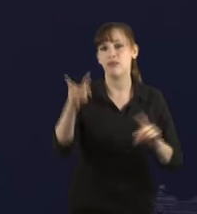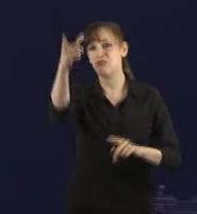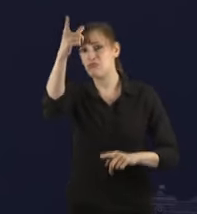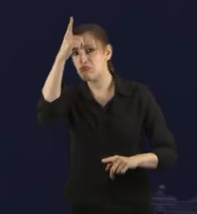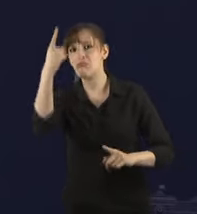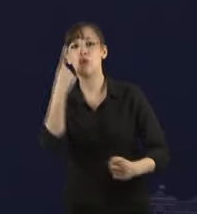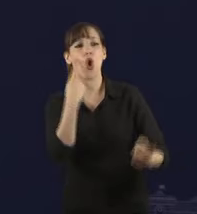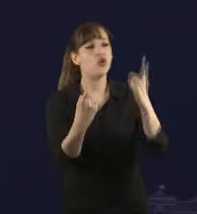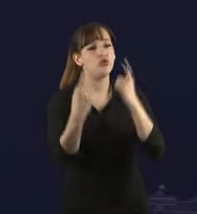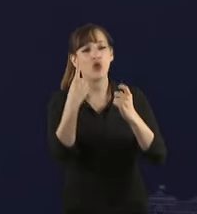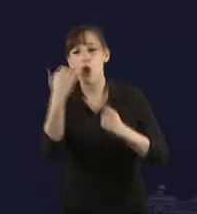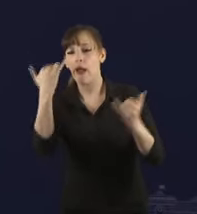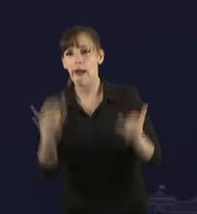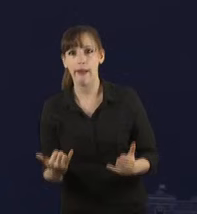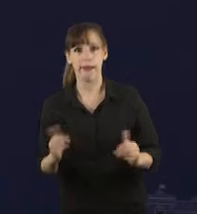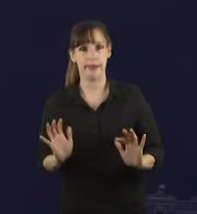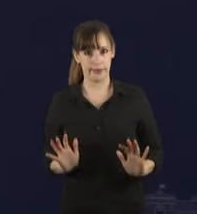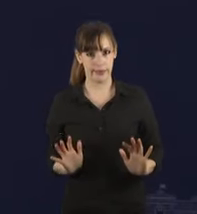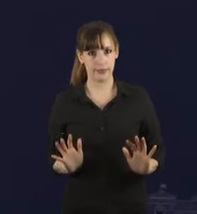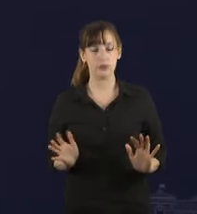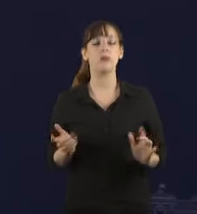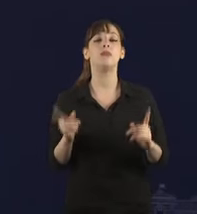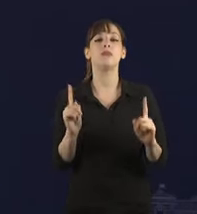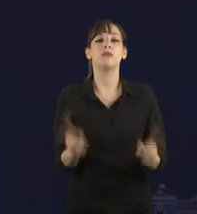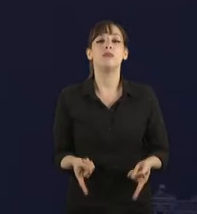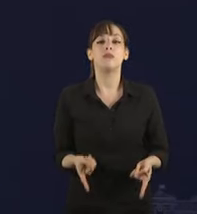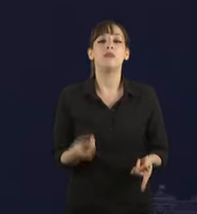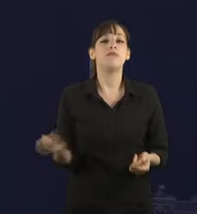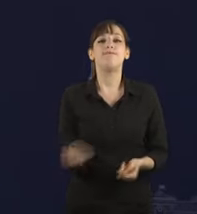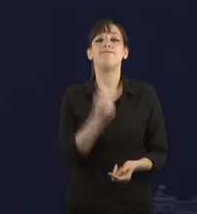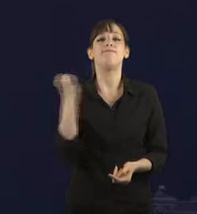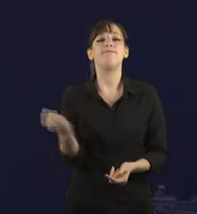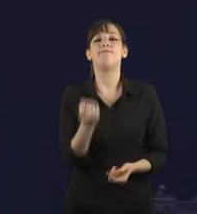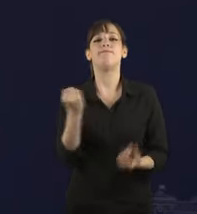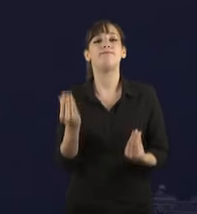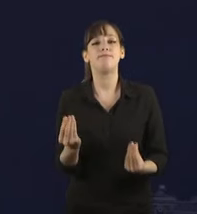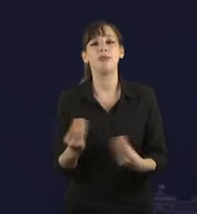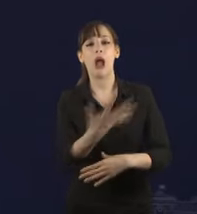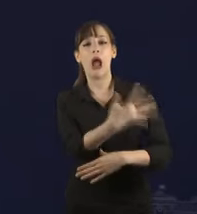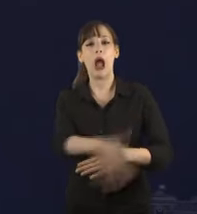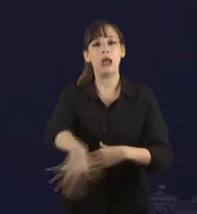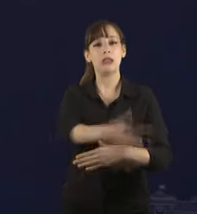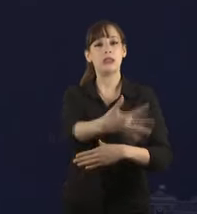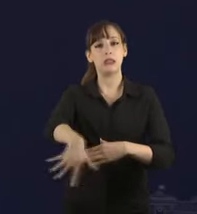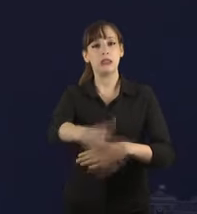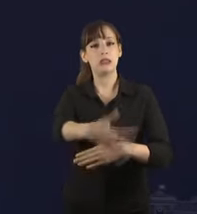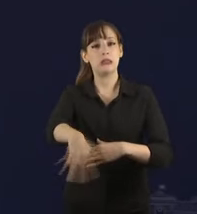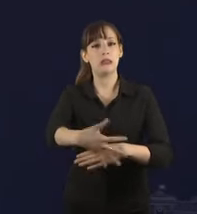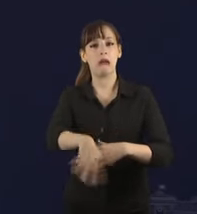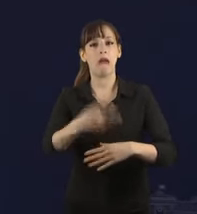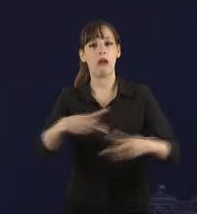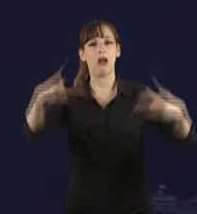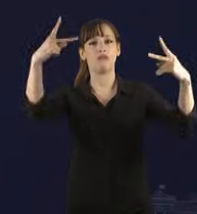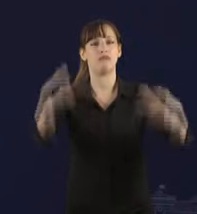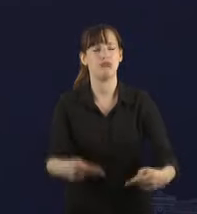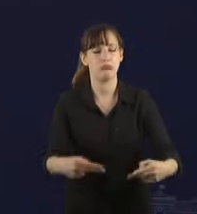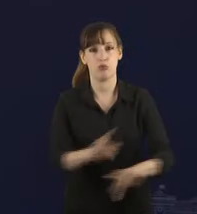Eh bueno evitando Por supuesto que las calles no se